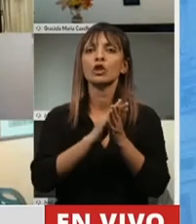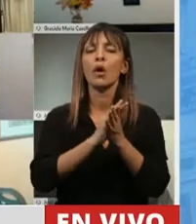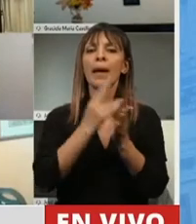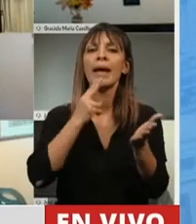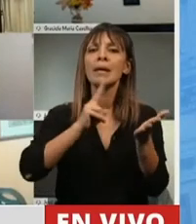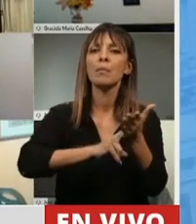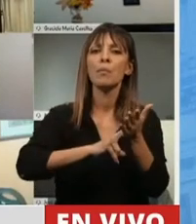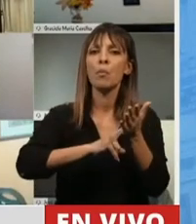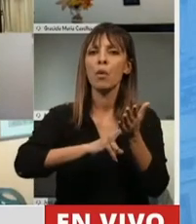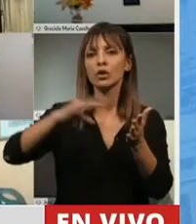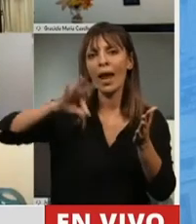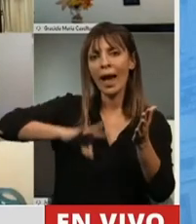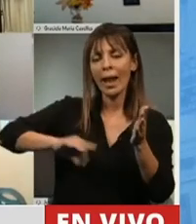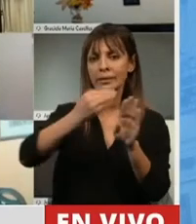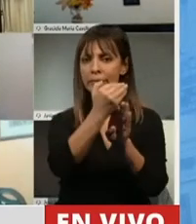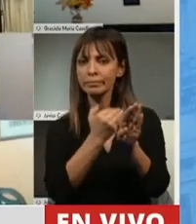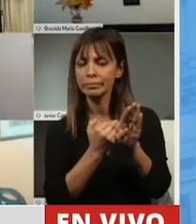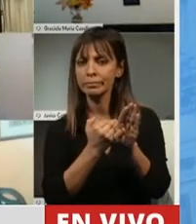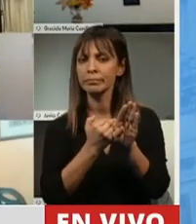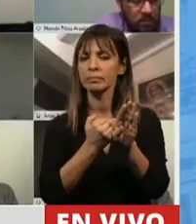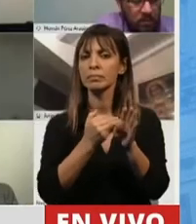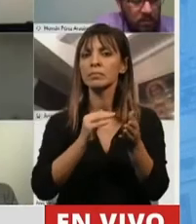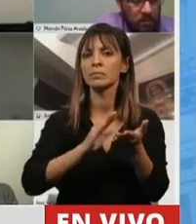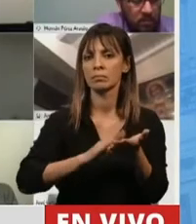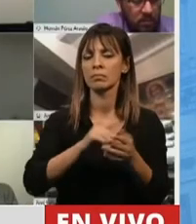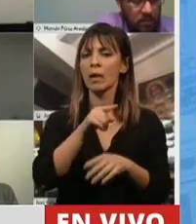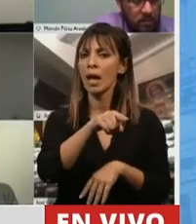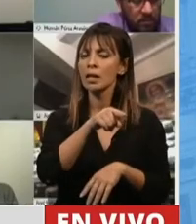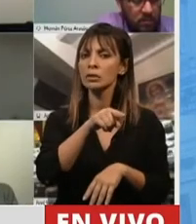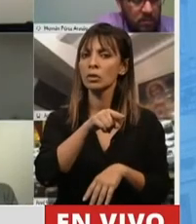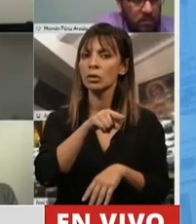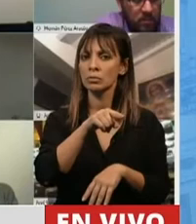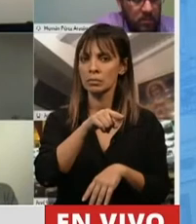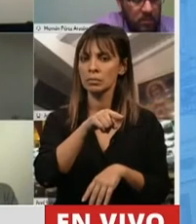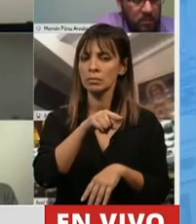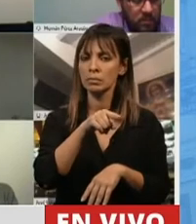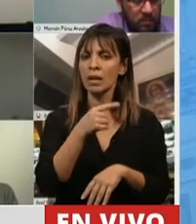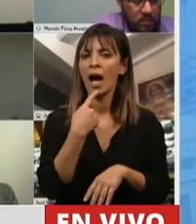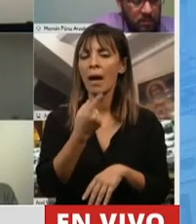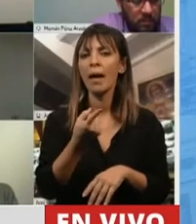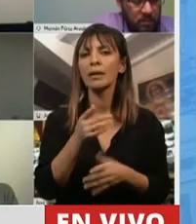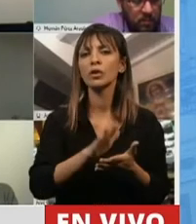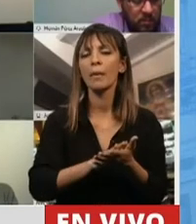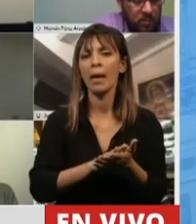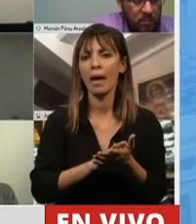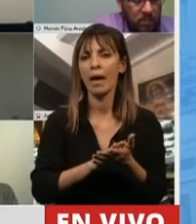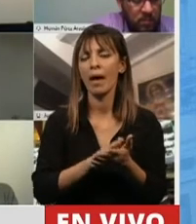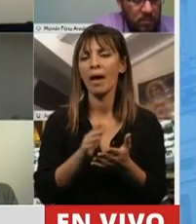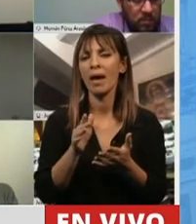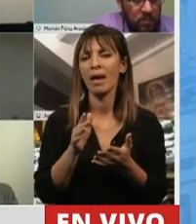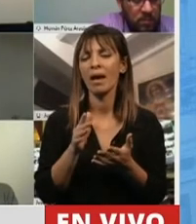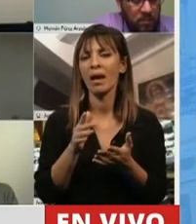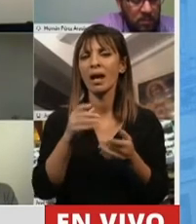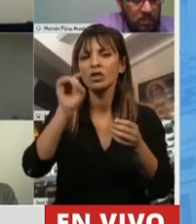impuesto a las ganancias de la alícuota en un 60%, que también prevé este proyecto que solamente